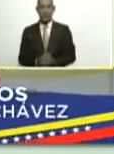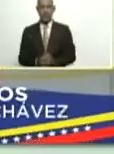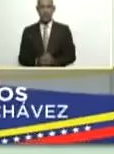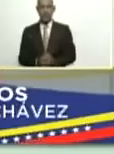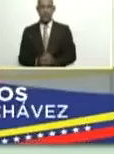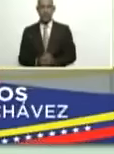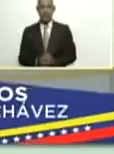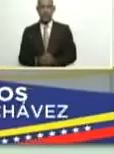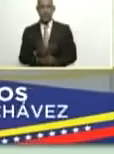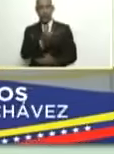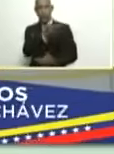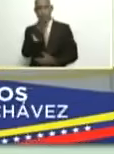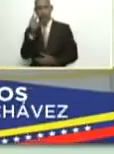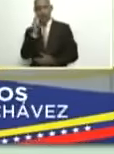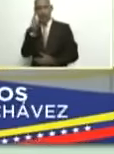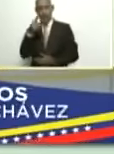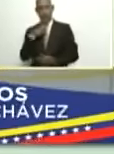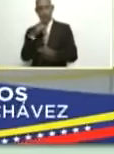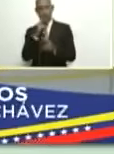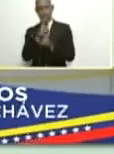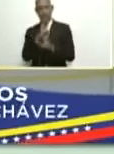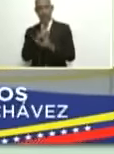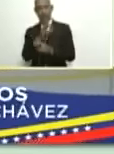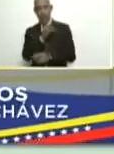¿Ustedes ven mis redes sociales?